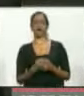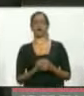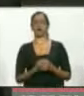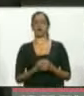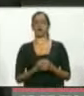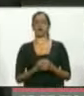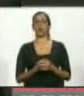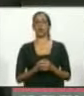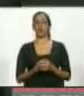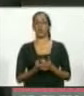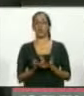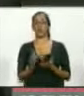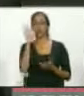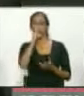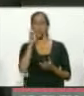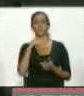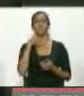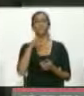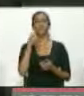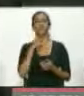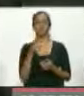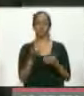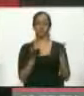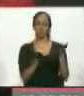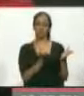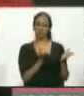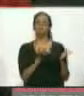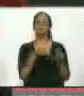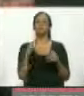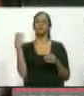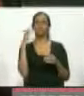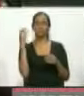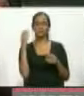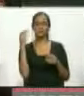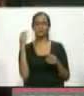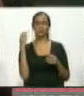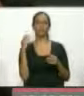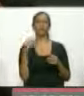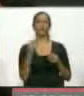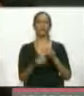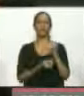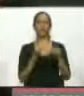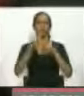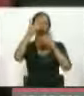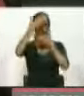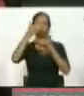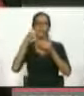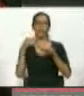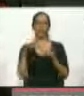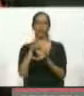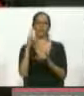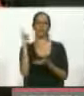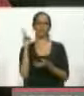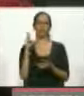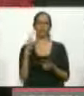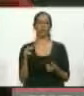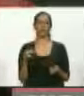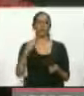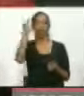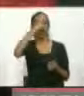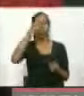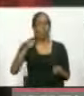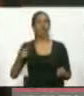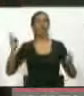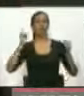tienen bastante del lado colombiano por parte de los paramilitares para generar sus obras en venezuela mientras tanto el pueblo se organiza